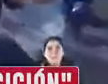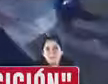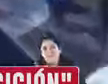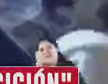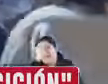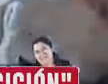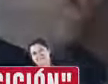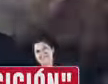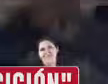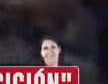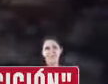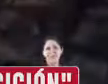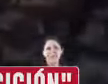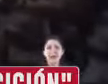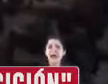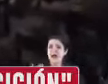anoche